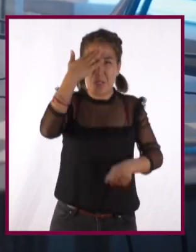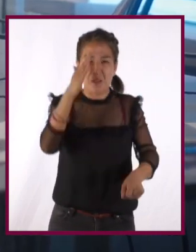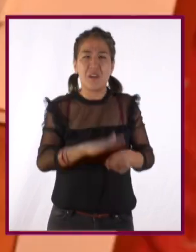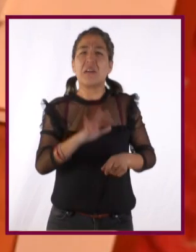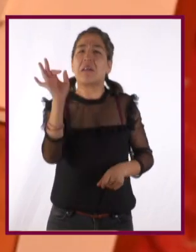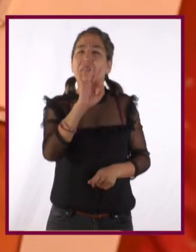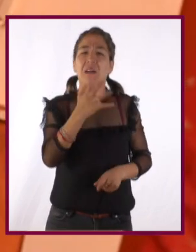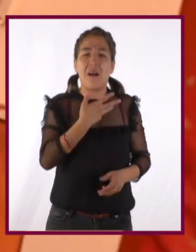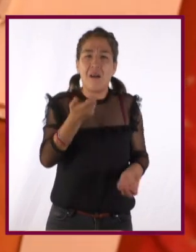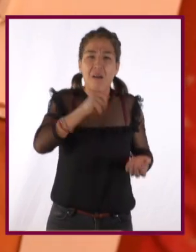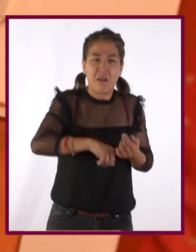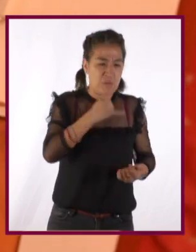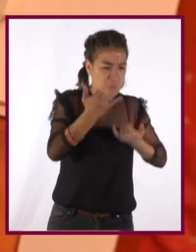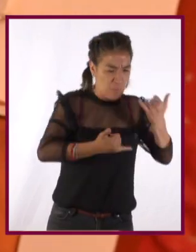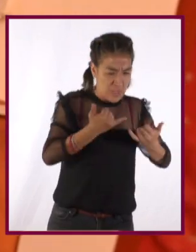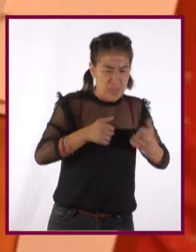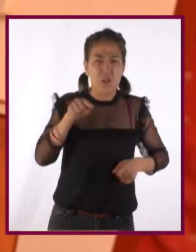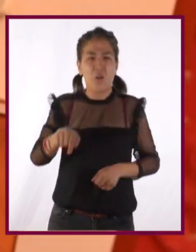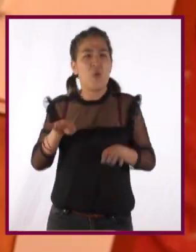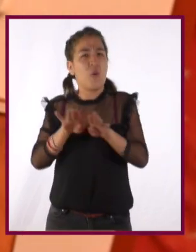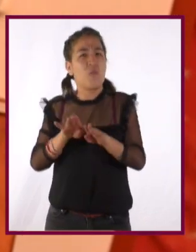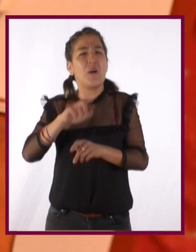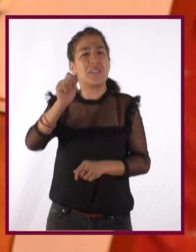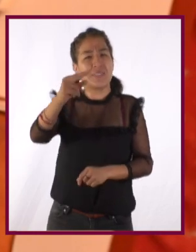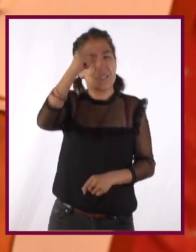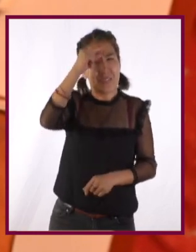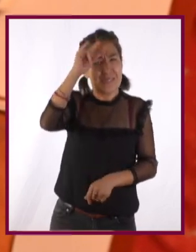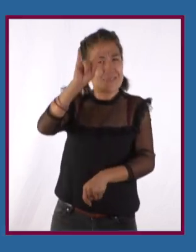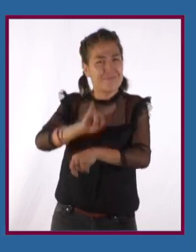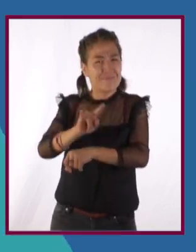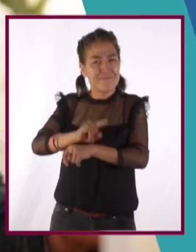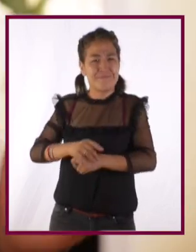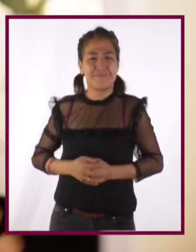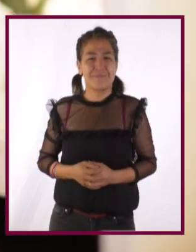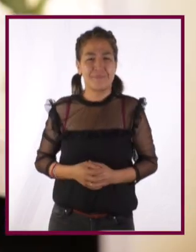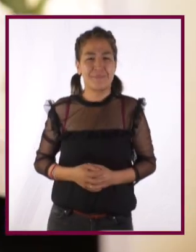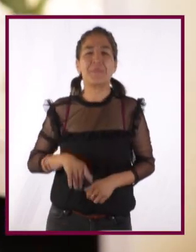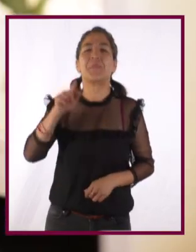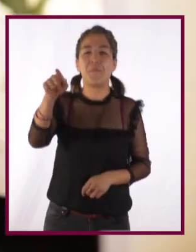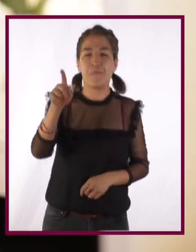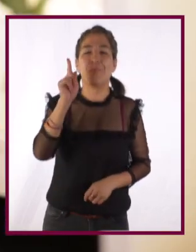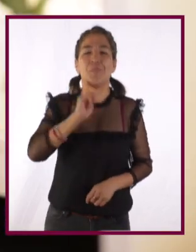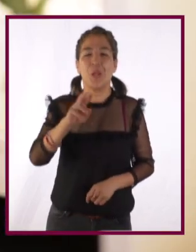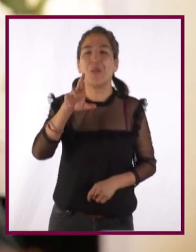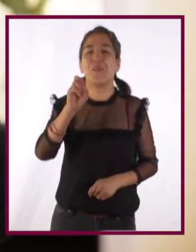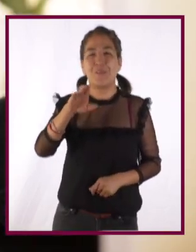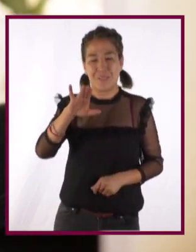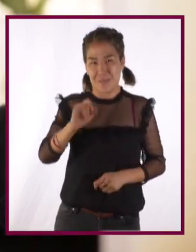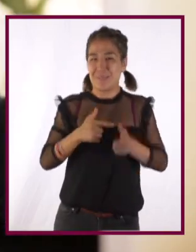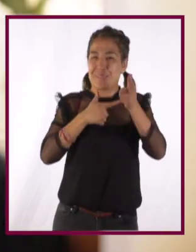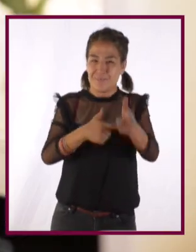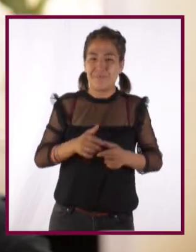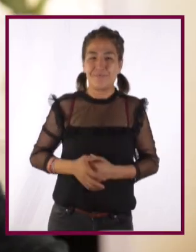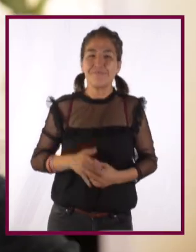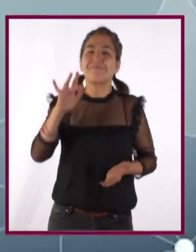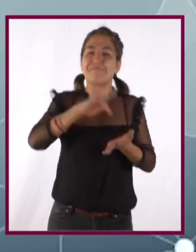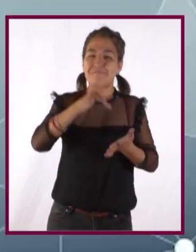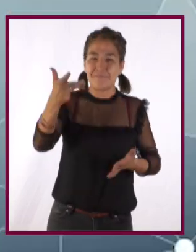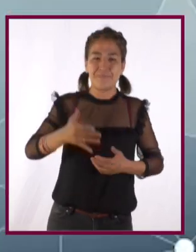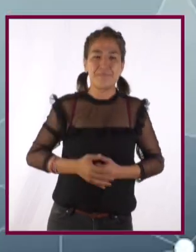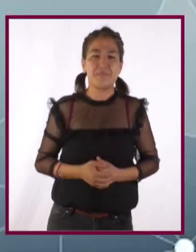que haya una relación entre los juegos y la inteligencia artificial? Continuamos con la doctora Rocío Sánchez López. Rocío, bienvenida de